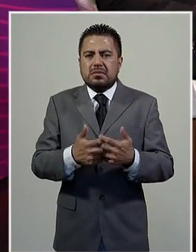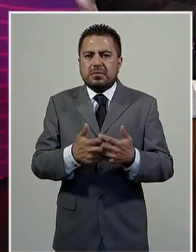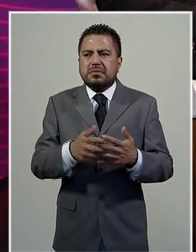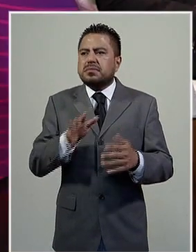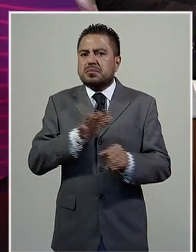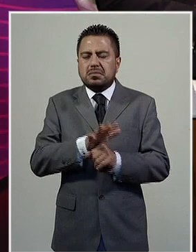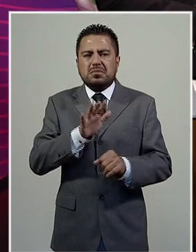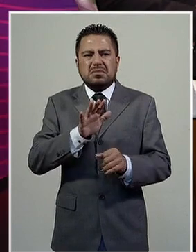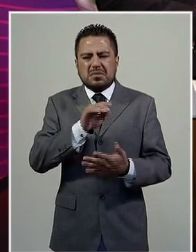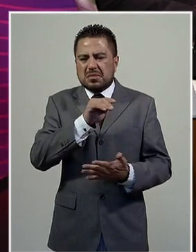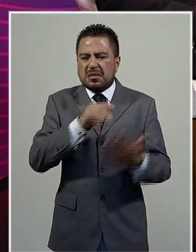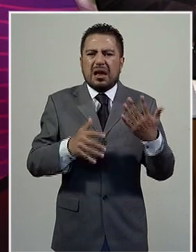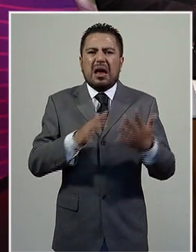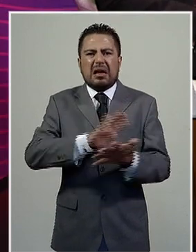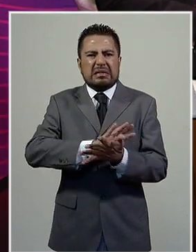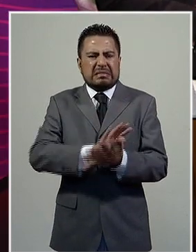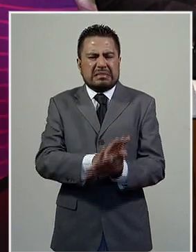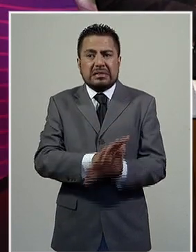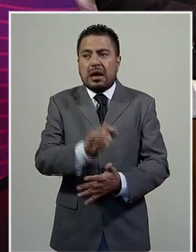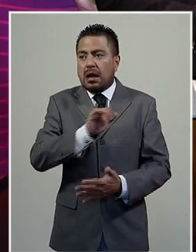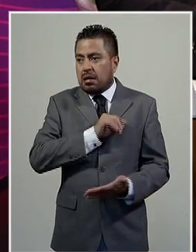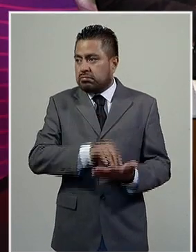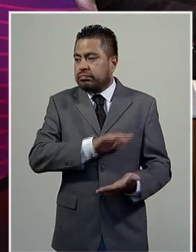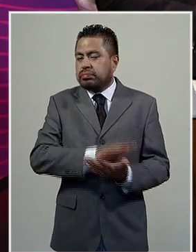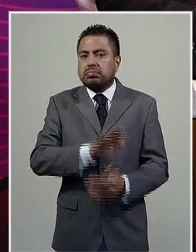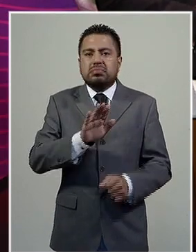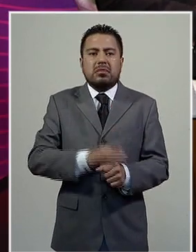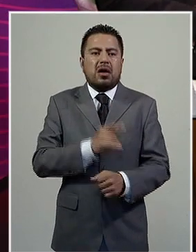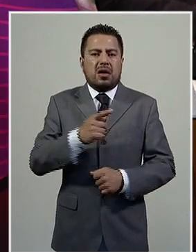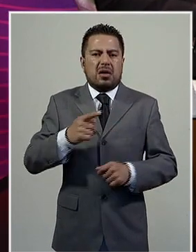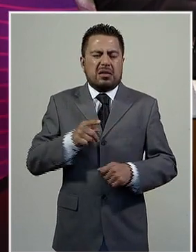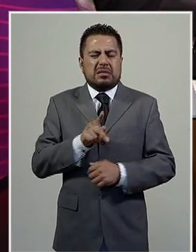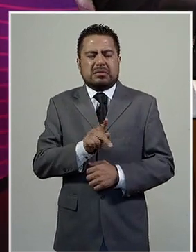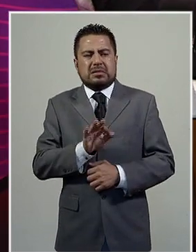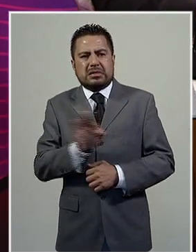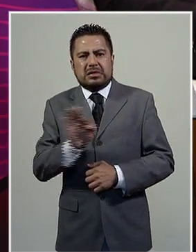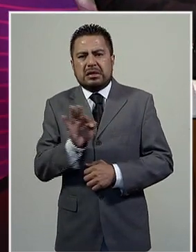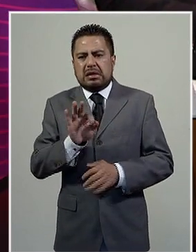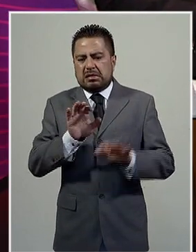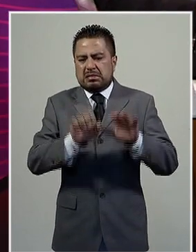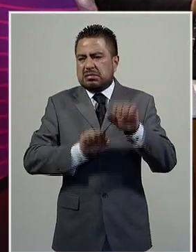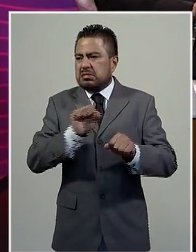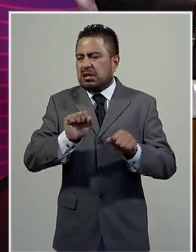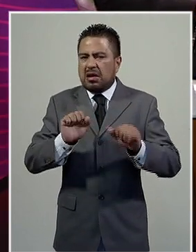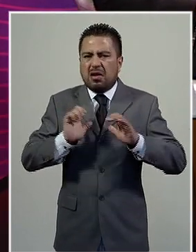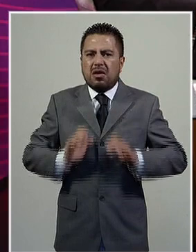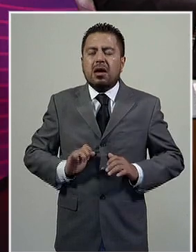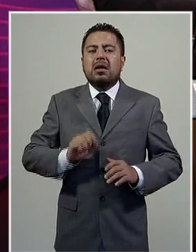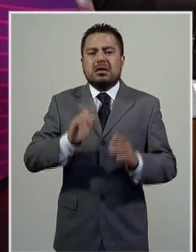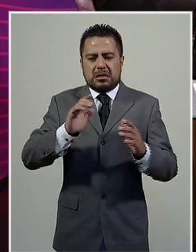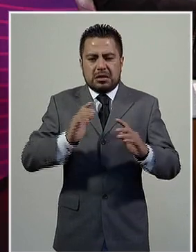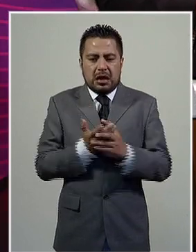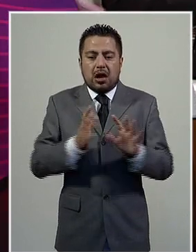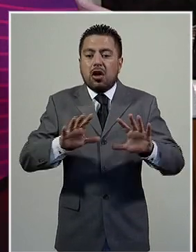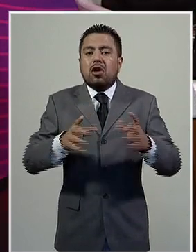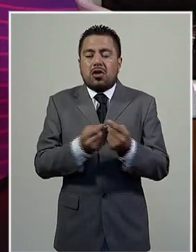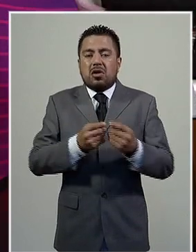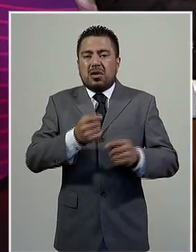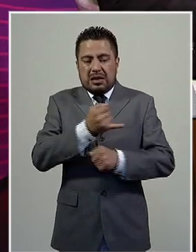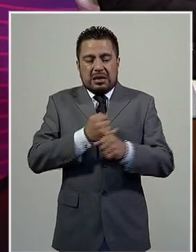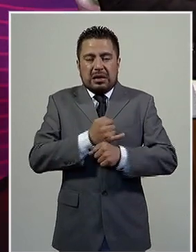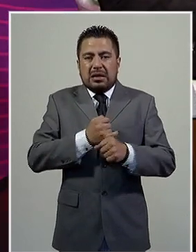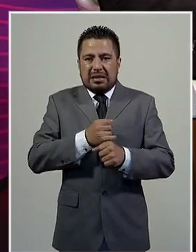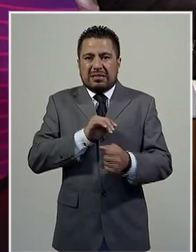prácticas muy burdas de discriminación por apariencia física. Cuéntanos. Sí, sí, sí. Parte de esta investigación, bueno, más para